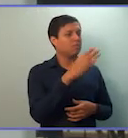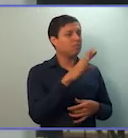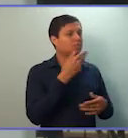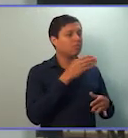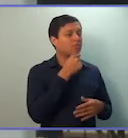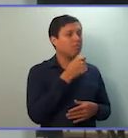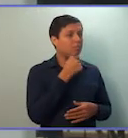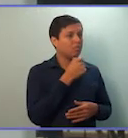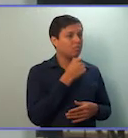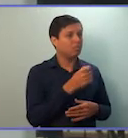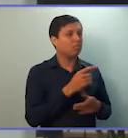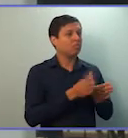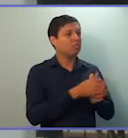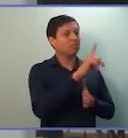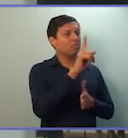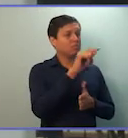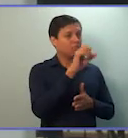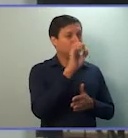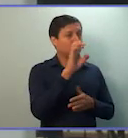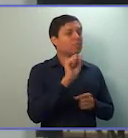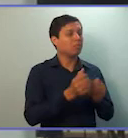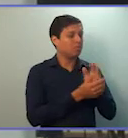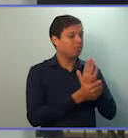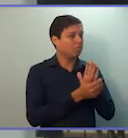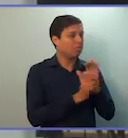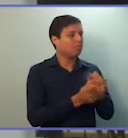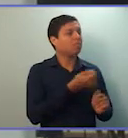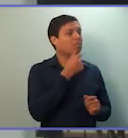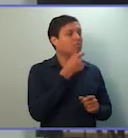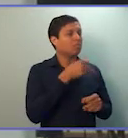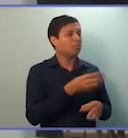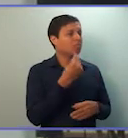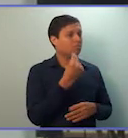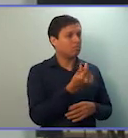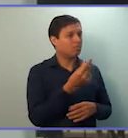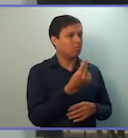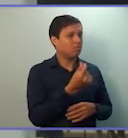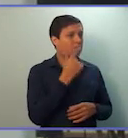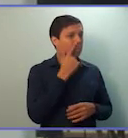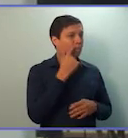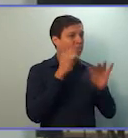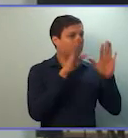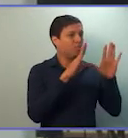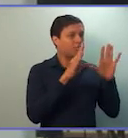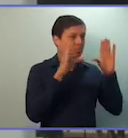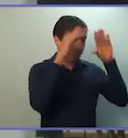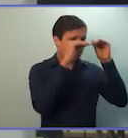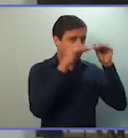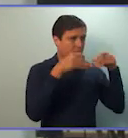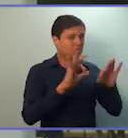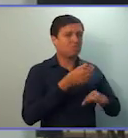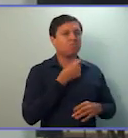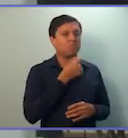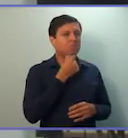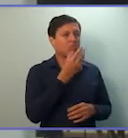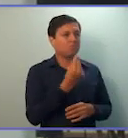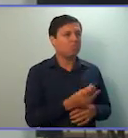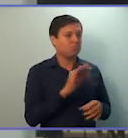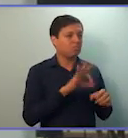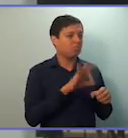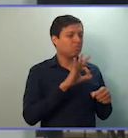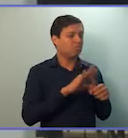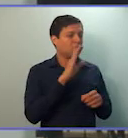electoral incluso tendrá la capacidad de dar informes preliminares aparte de las nueve de la noche del día de las elecciones